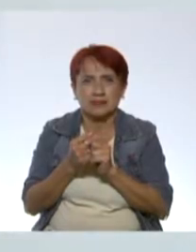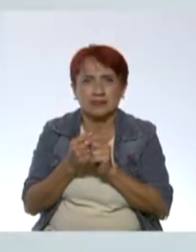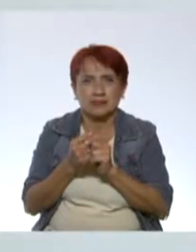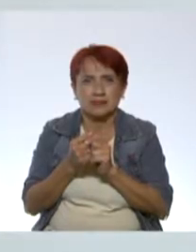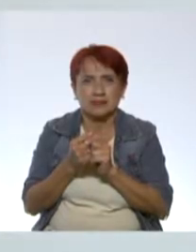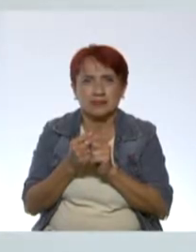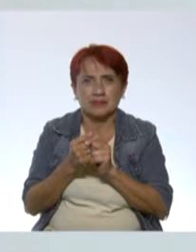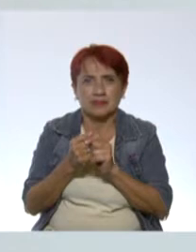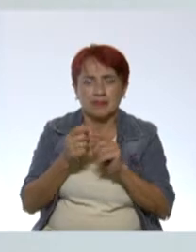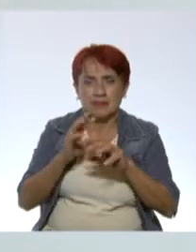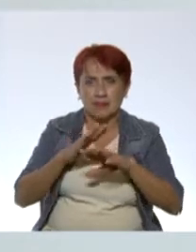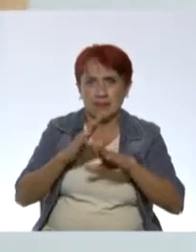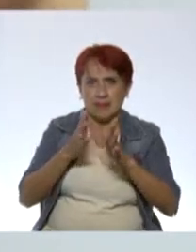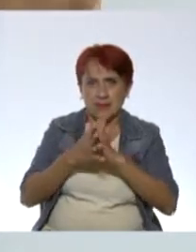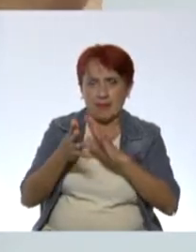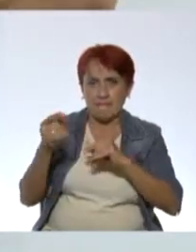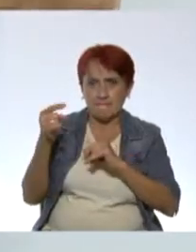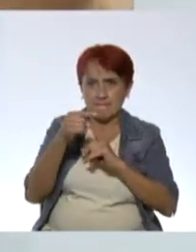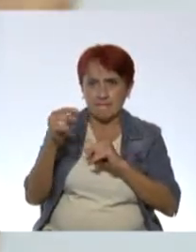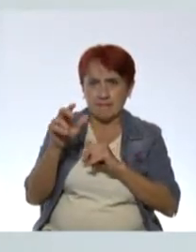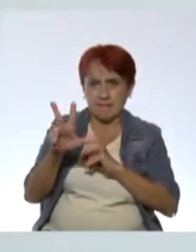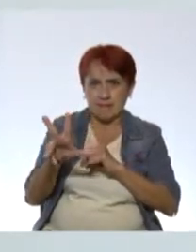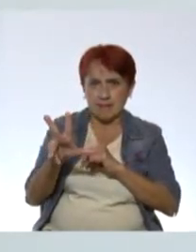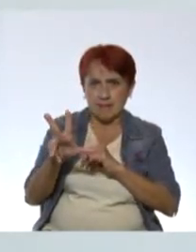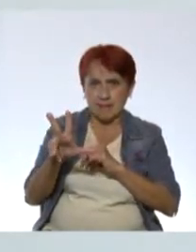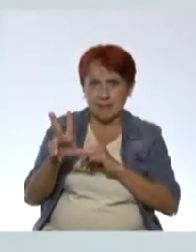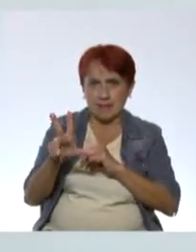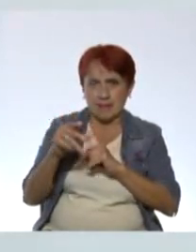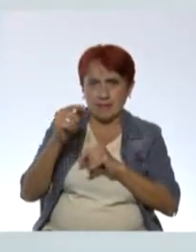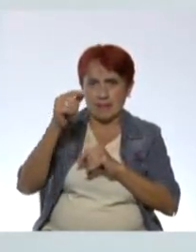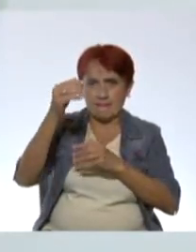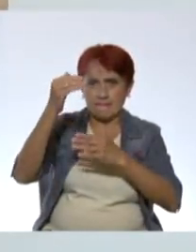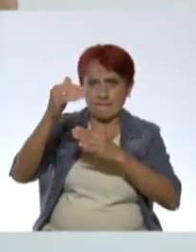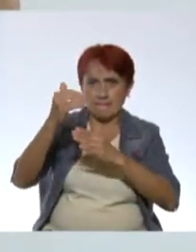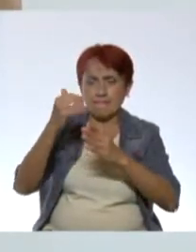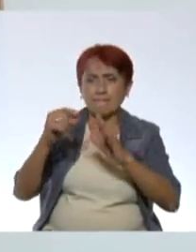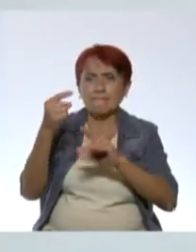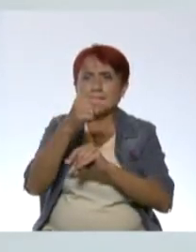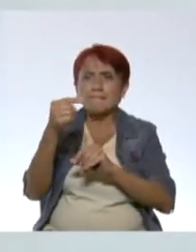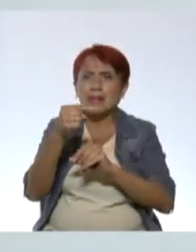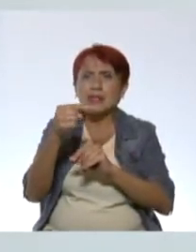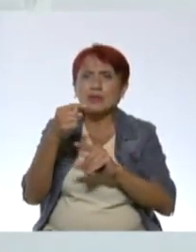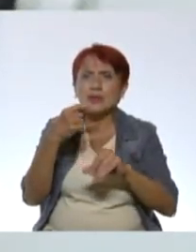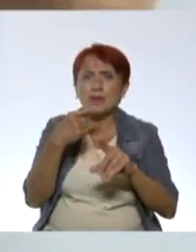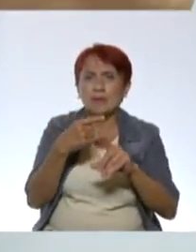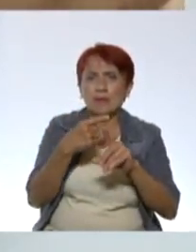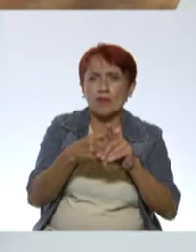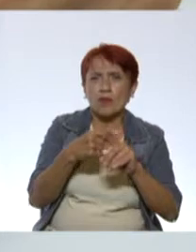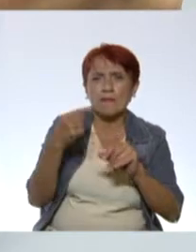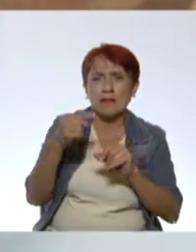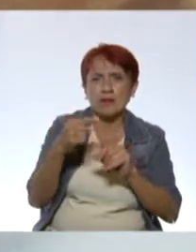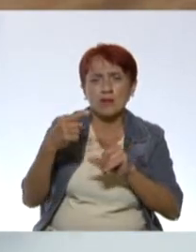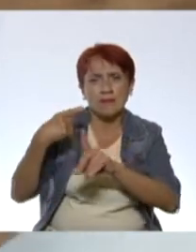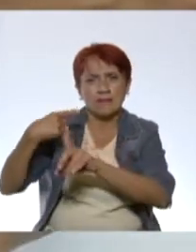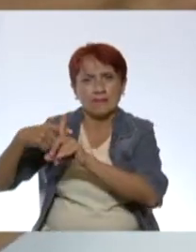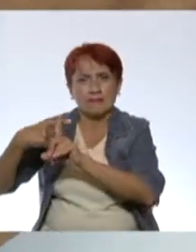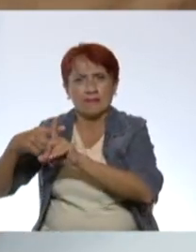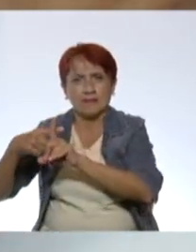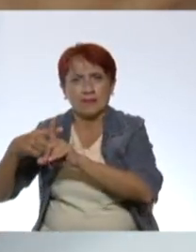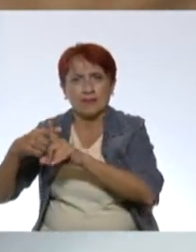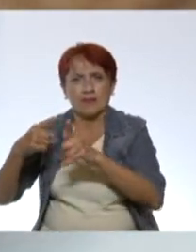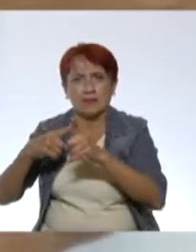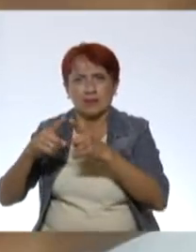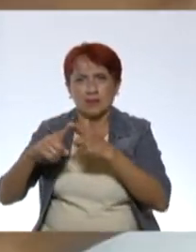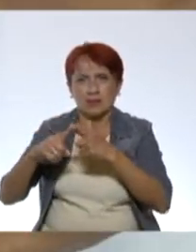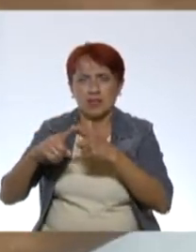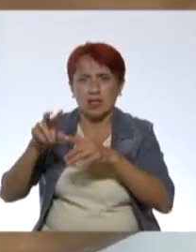suman menos 3. Menos entre menos me va a dar más, y 2 entre 3 va a ser igual a